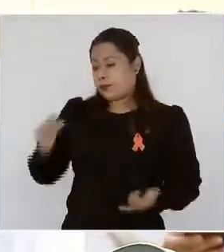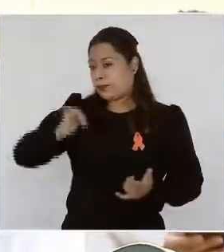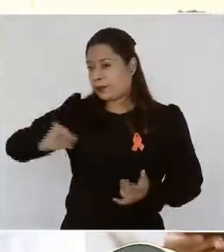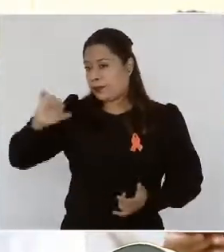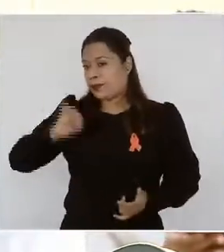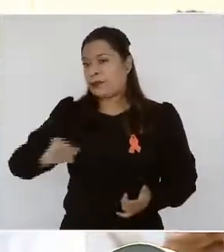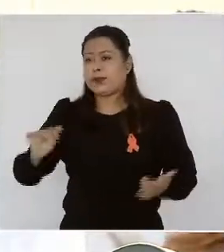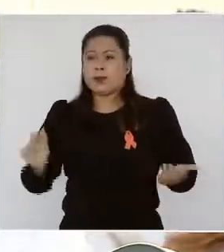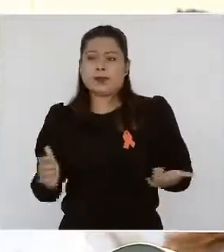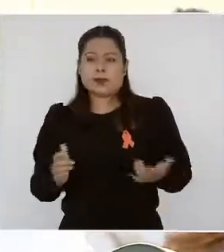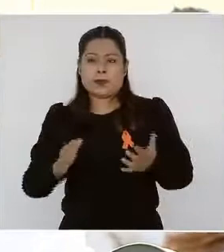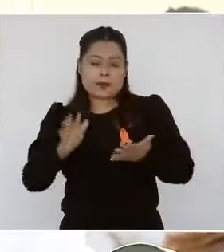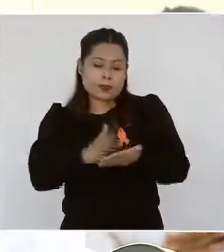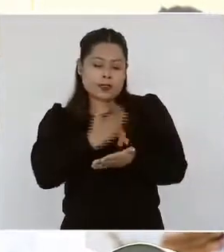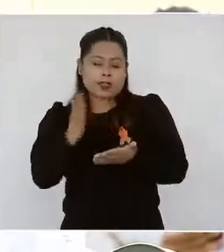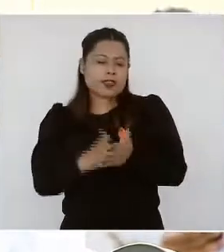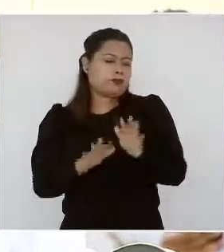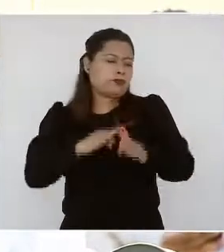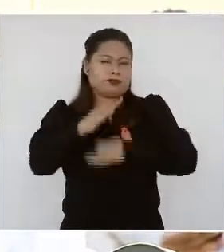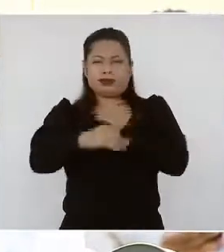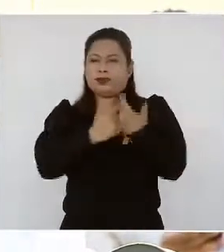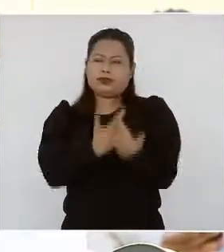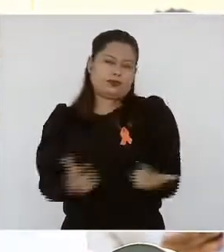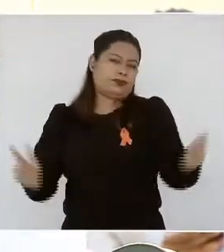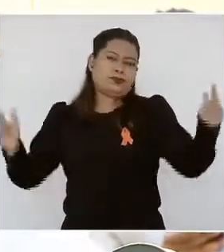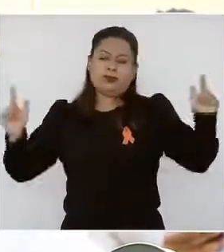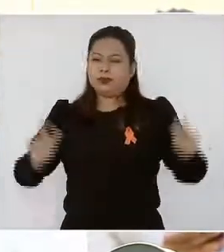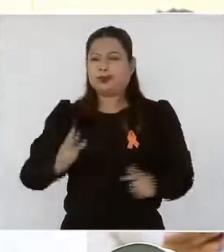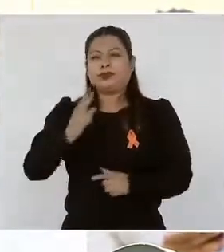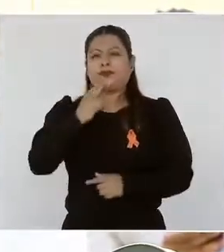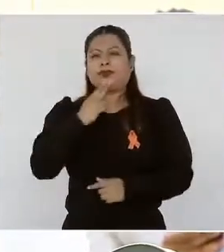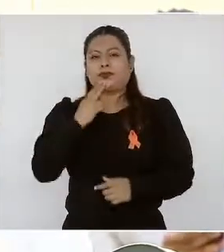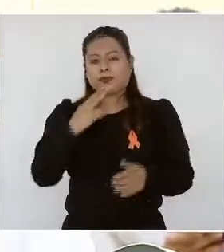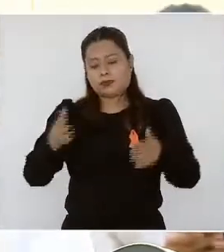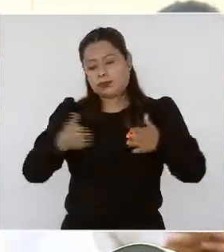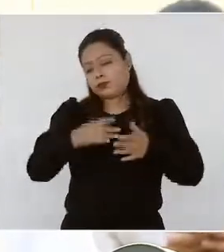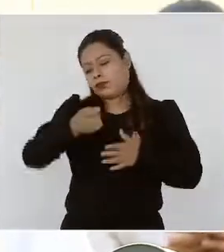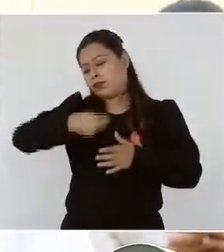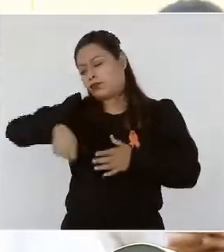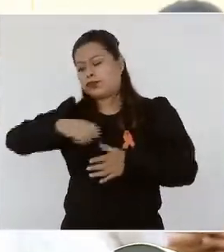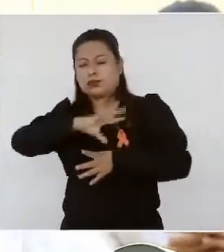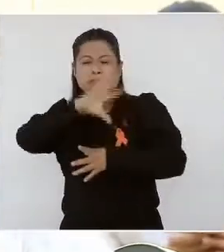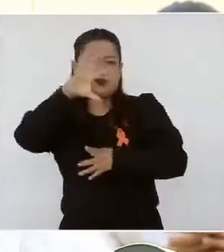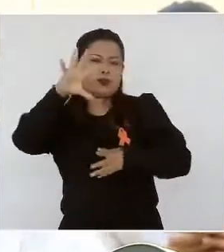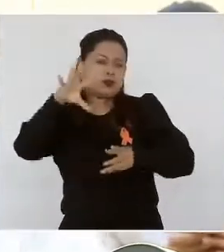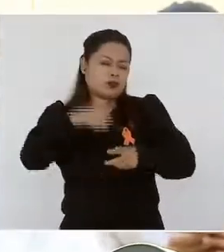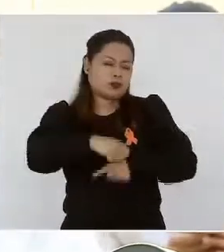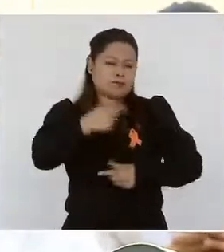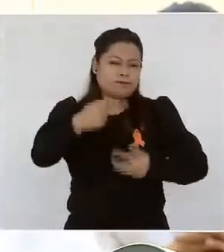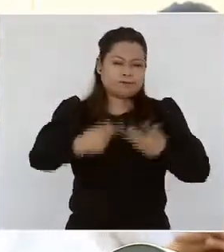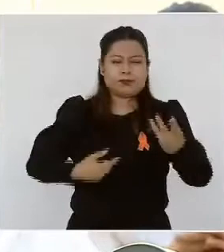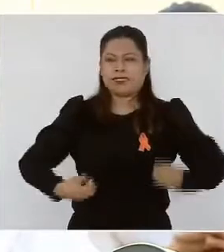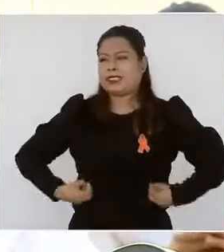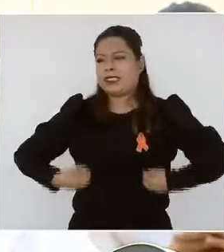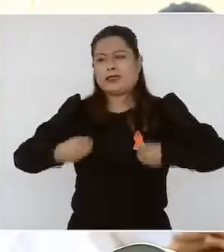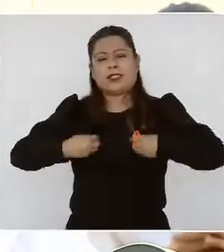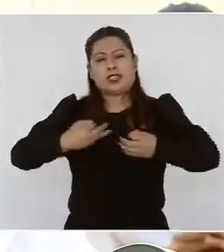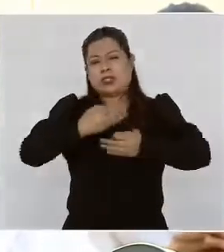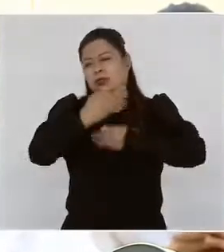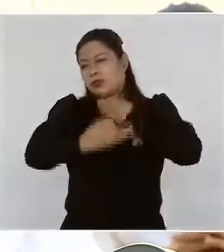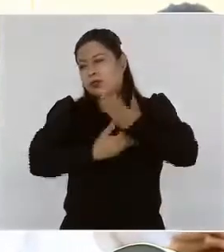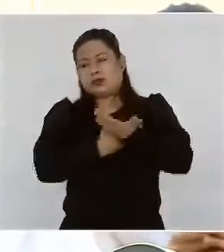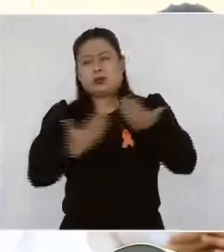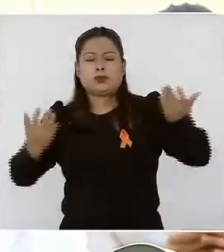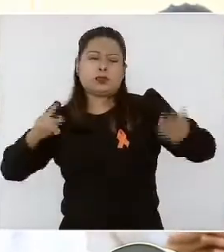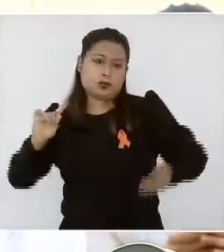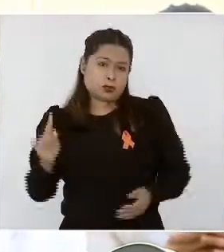algunos la literatura, lo que sea, los servicios, la cocina, etcétera, etcétera. Todo en esta vida, todas las profesiones en